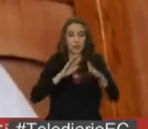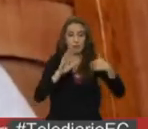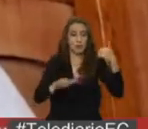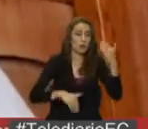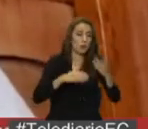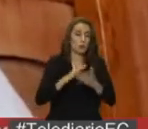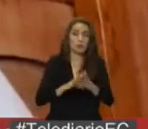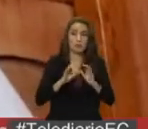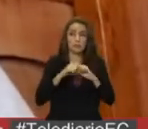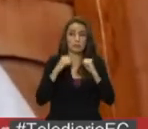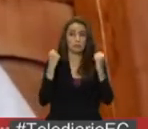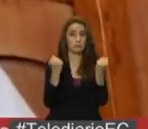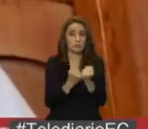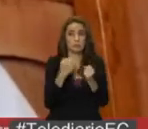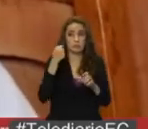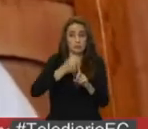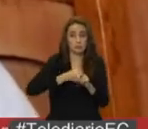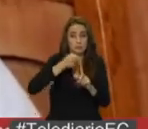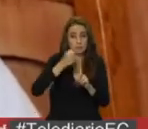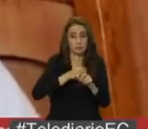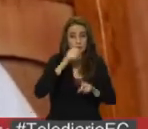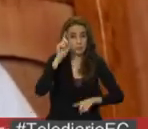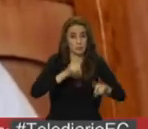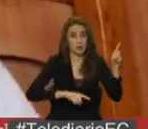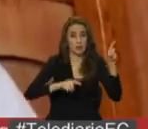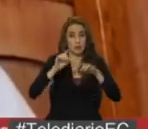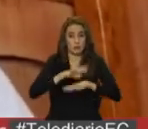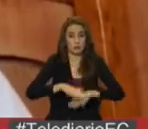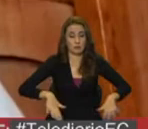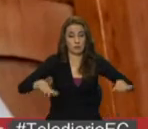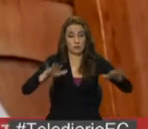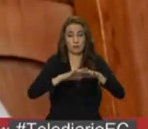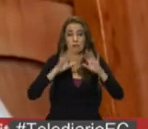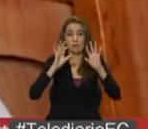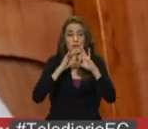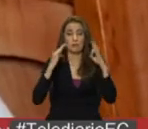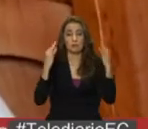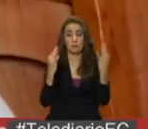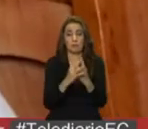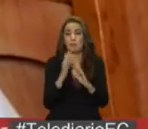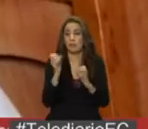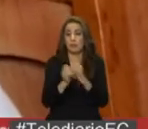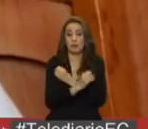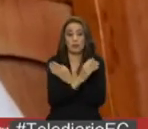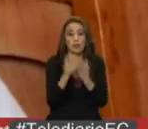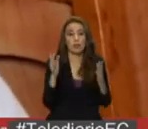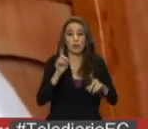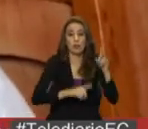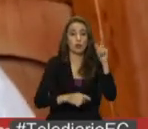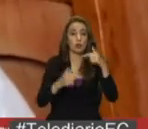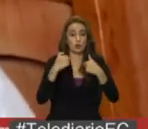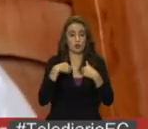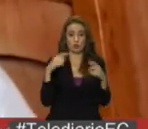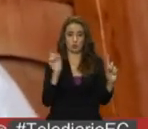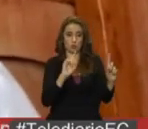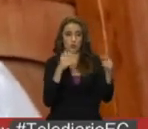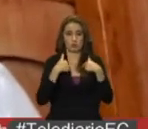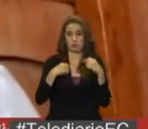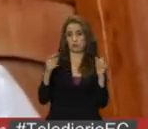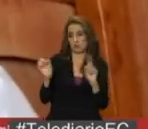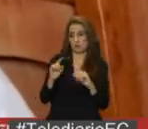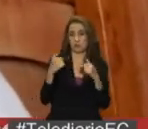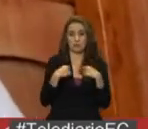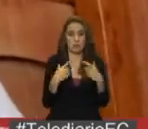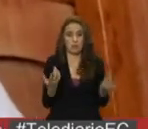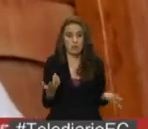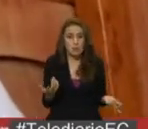de societaria, de compañías donde está infiltrada su familia más cercana. Él no puede decir yo no he sido, yo no he escuchado, yo no